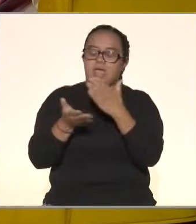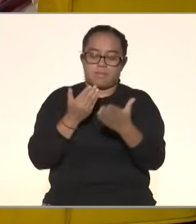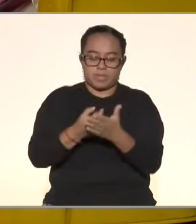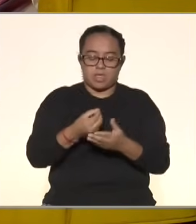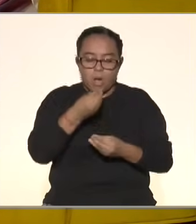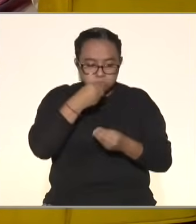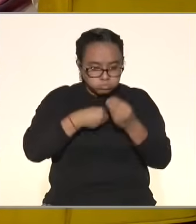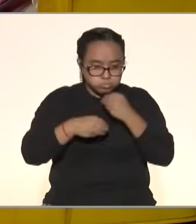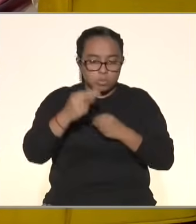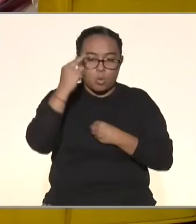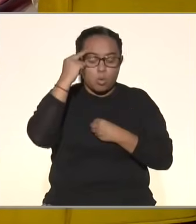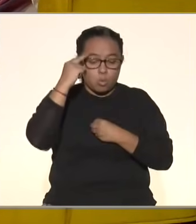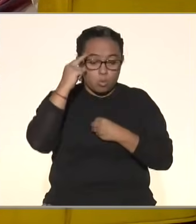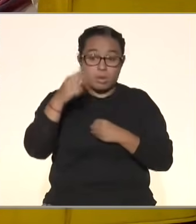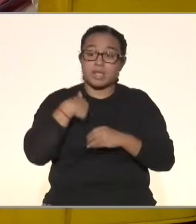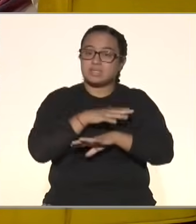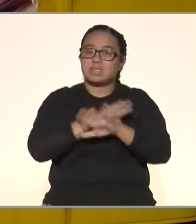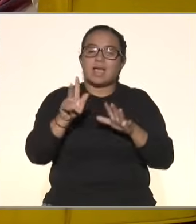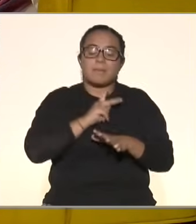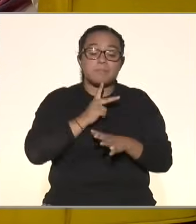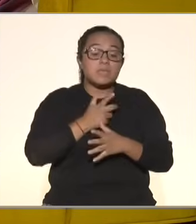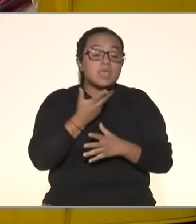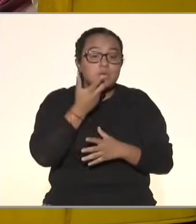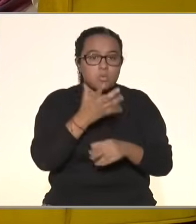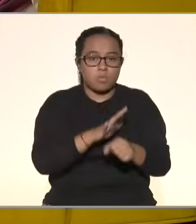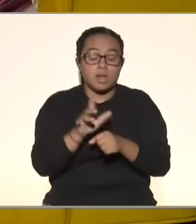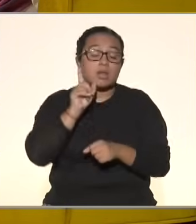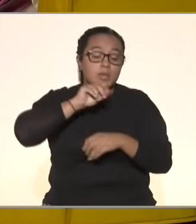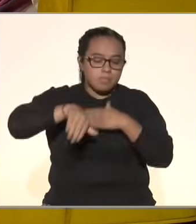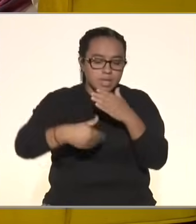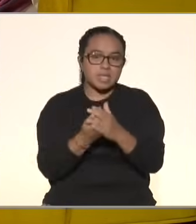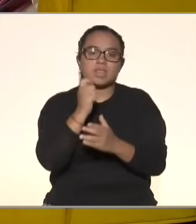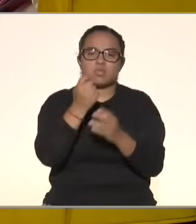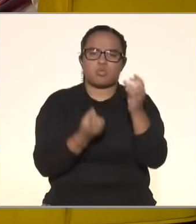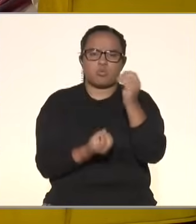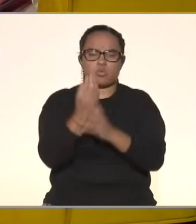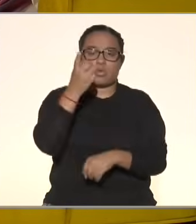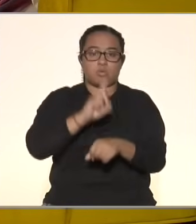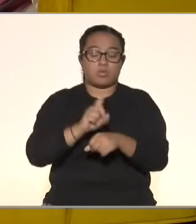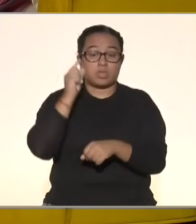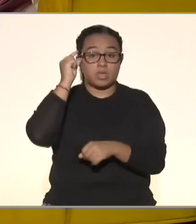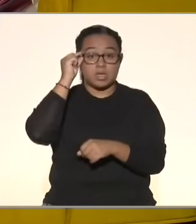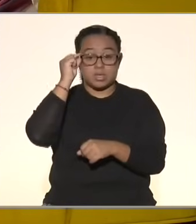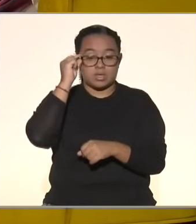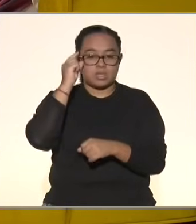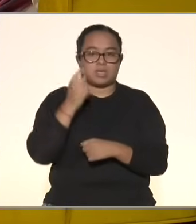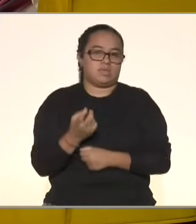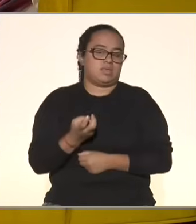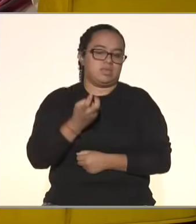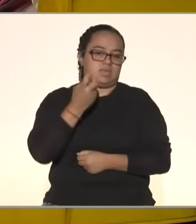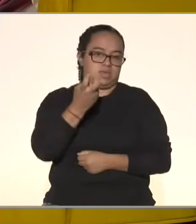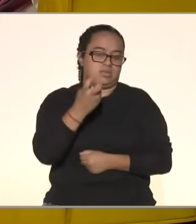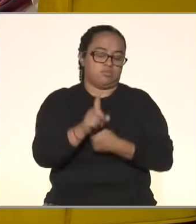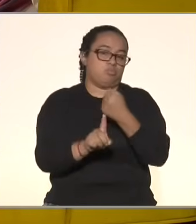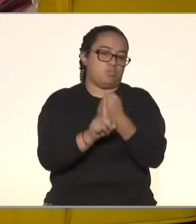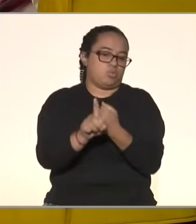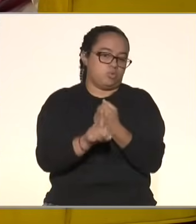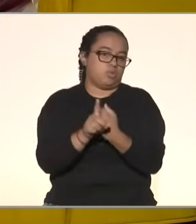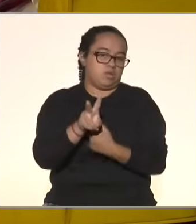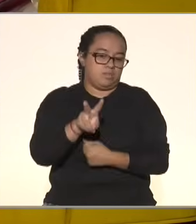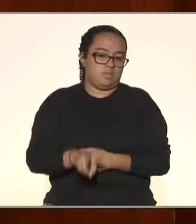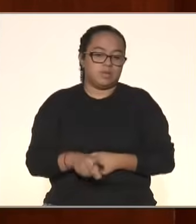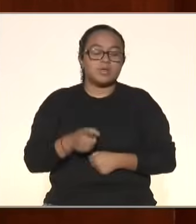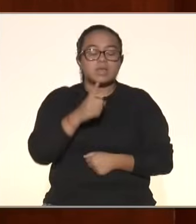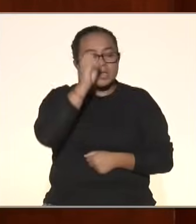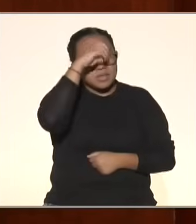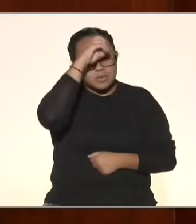deseos, ya me comí las uvas y mañana es otro día, nuevo día y todo se acabó. Y eso creo que es parte del problema. ¿Tú qué opinas?